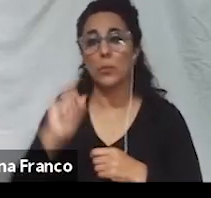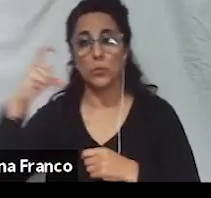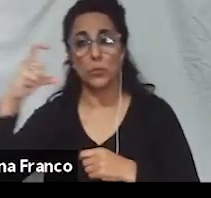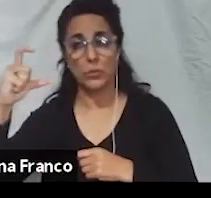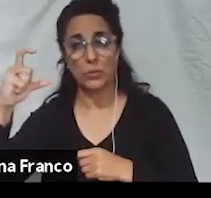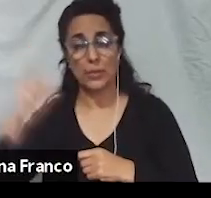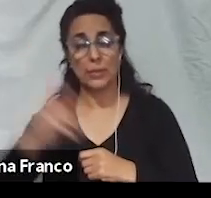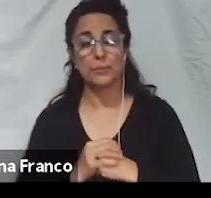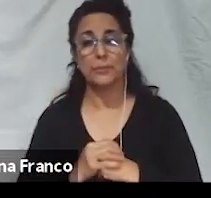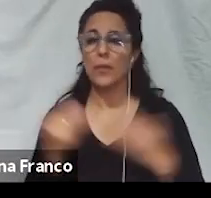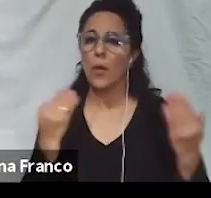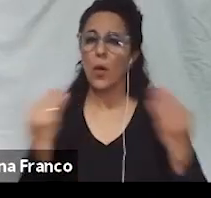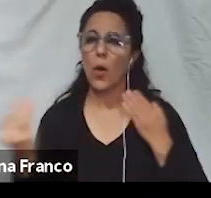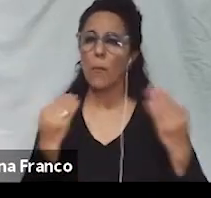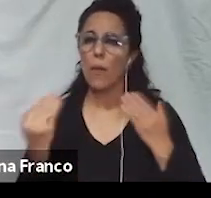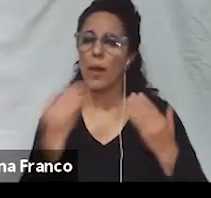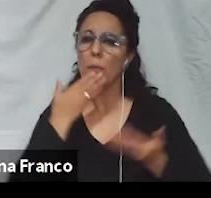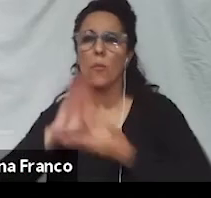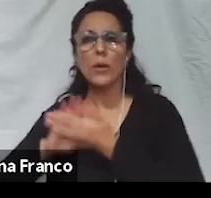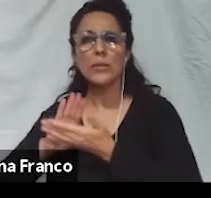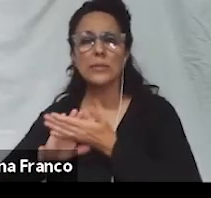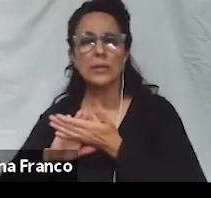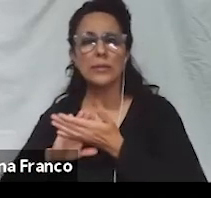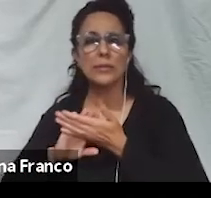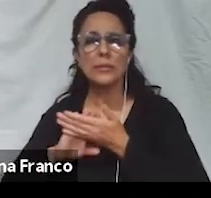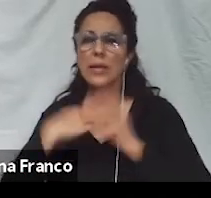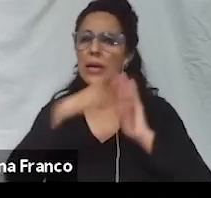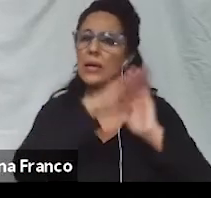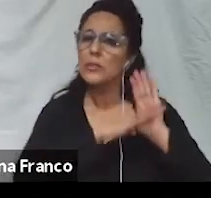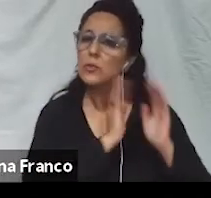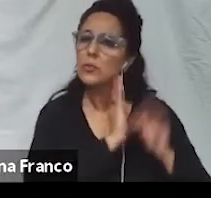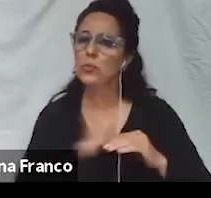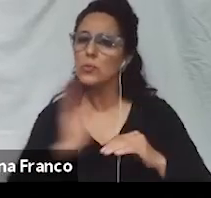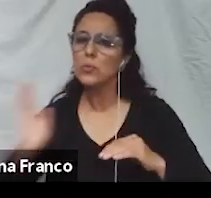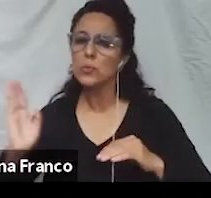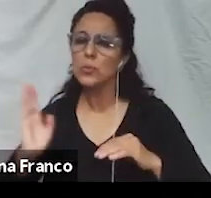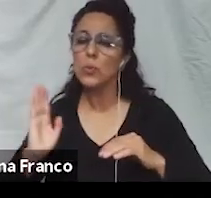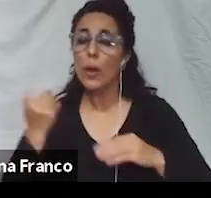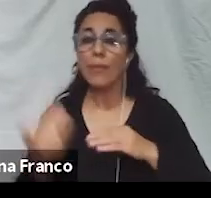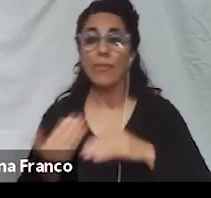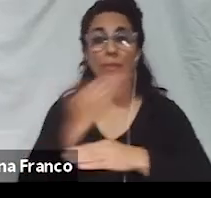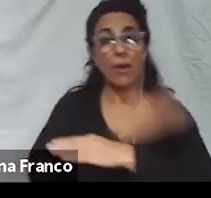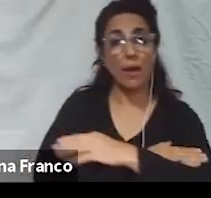tenemos que comparar las muestras estructuradas, que fueron las que seleccionamos en el paso 3.a, con